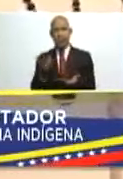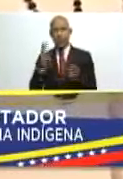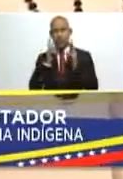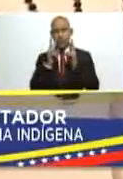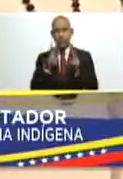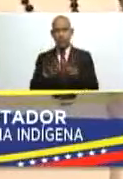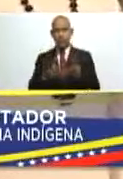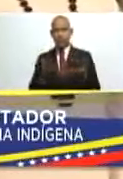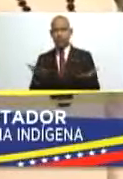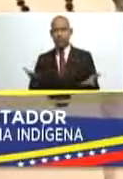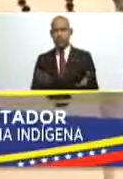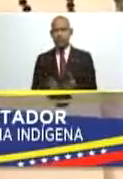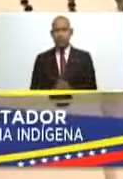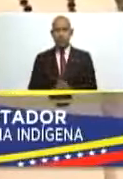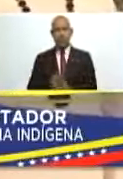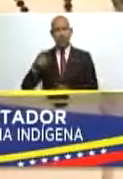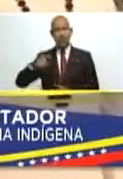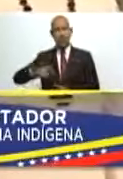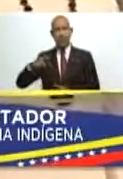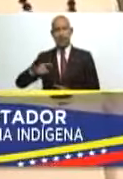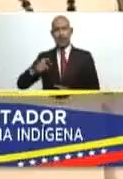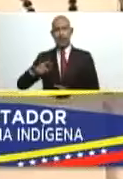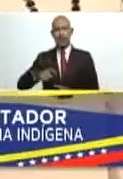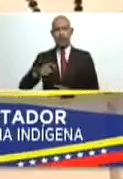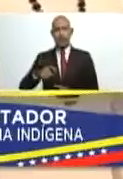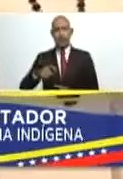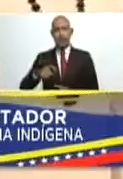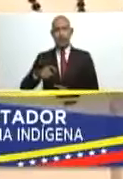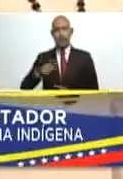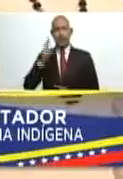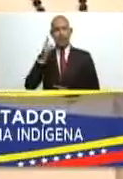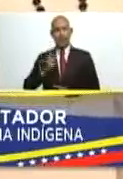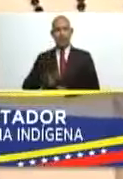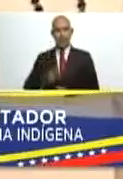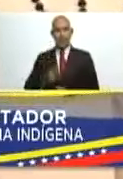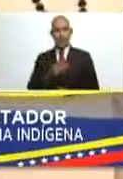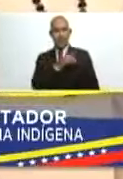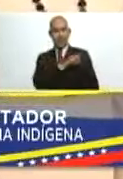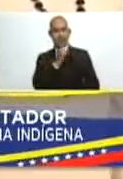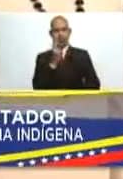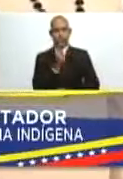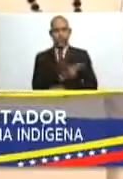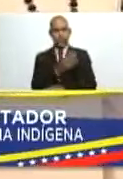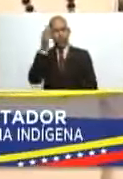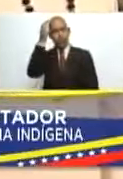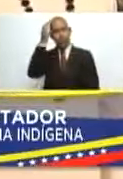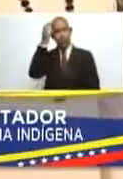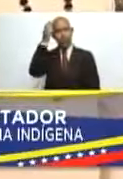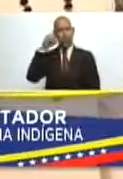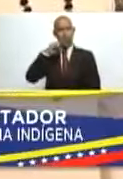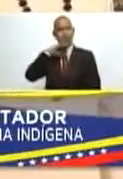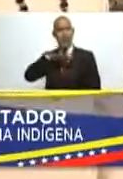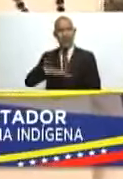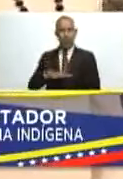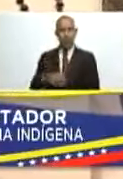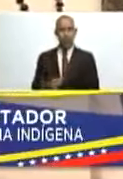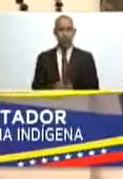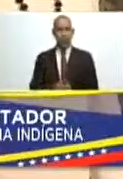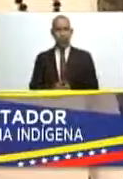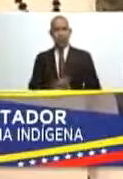con la necesidad de fortalecer la conciencia histórica de la